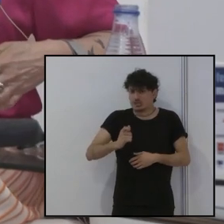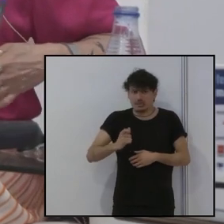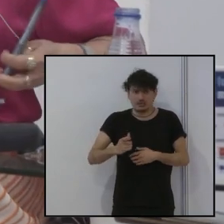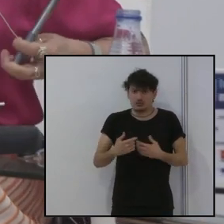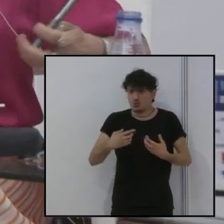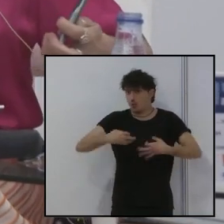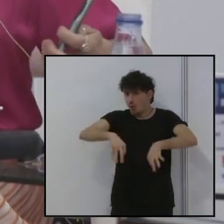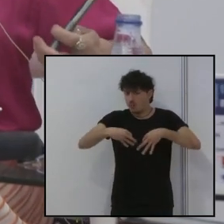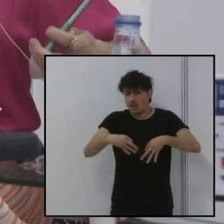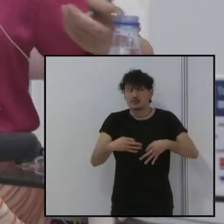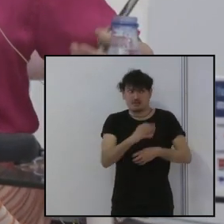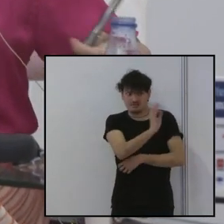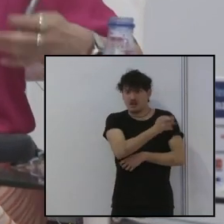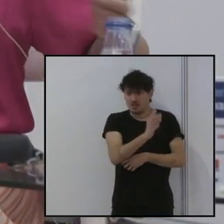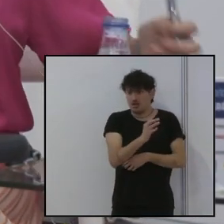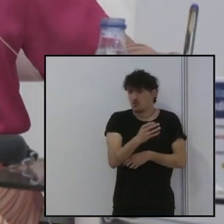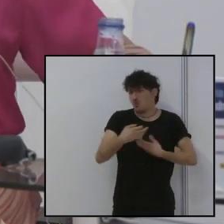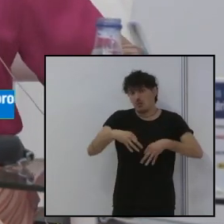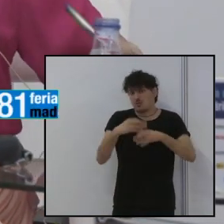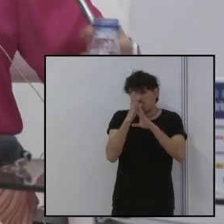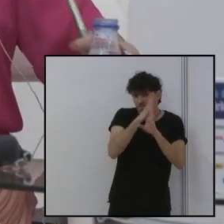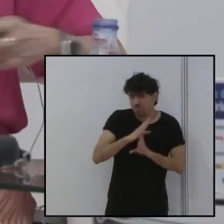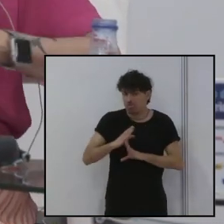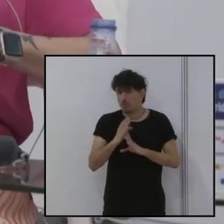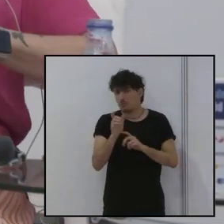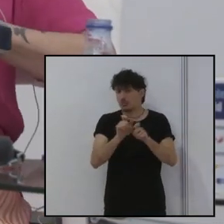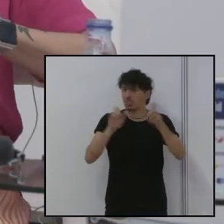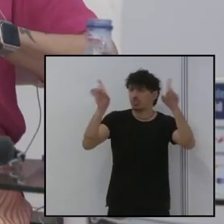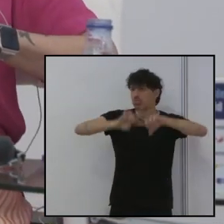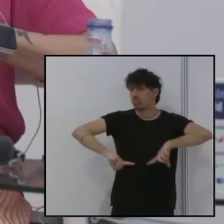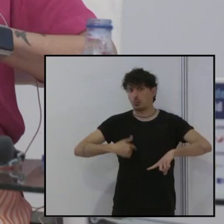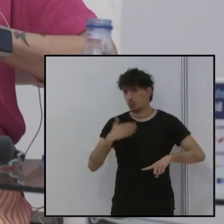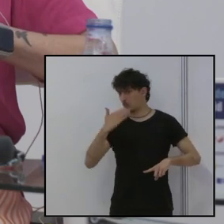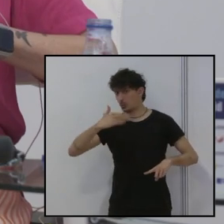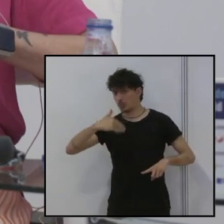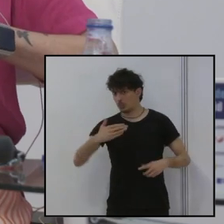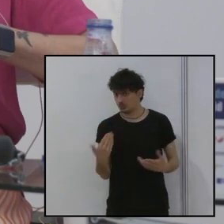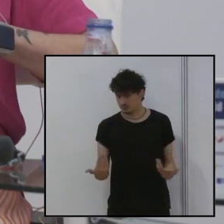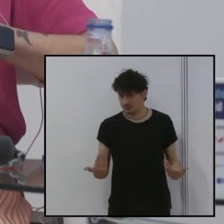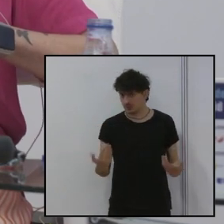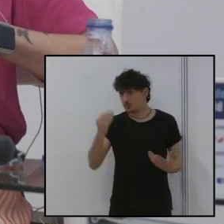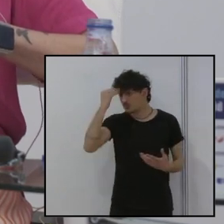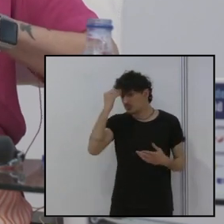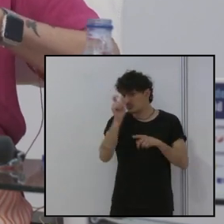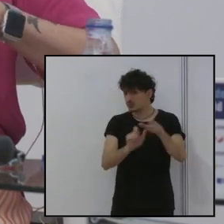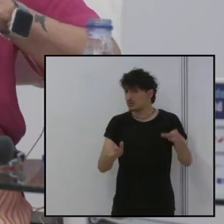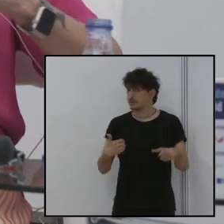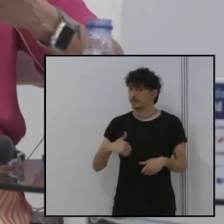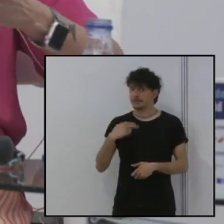dices, ocultado, estigmatizado, no se habla, todo el mundo disimula. Yo creo que es que la gente tiene miedo de